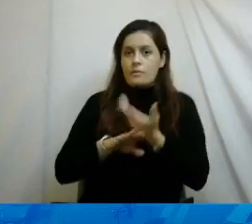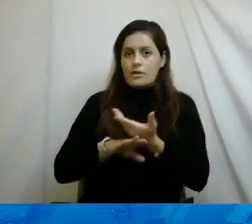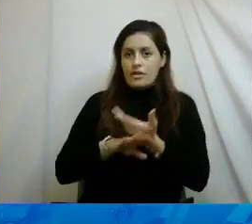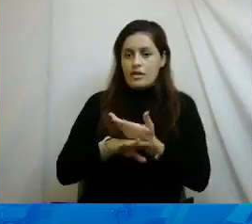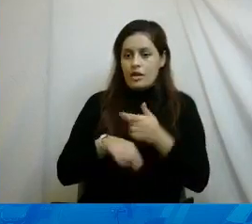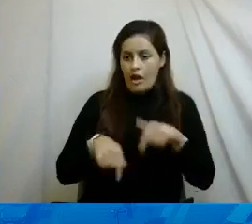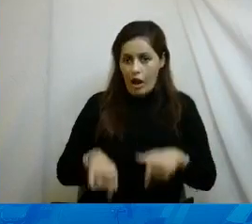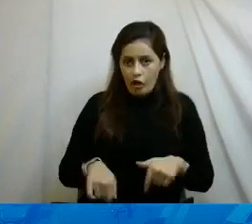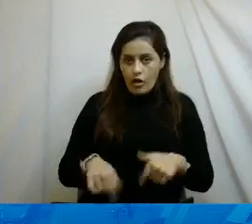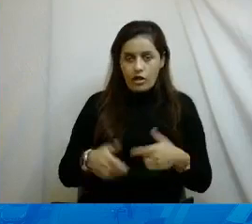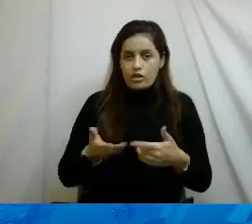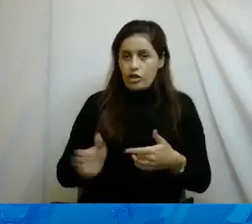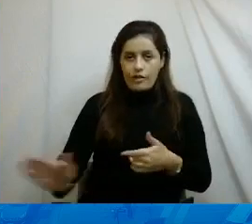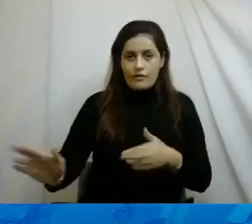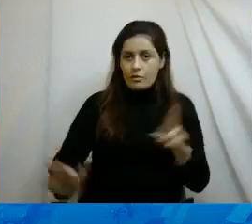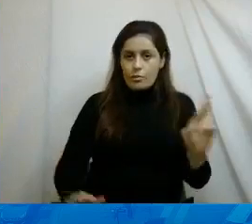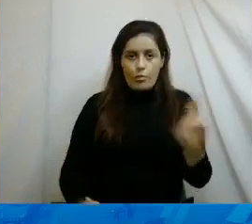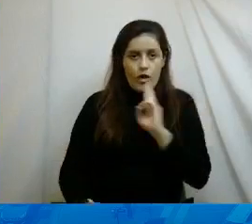respuesta.